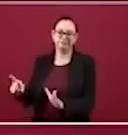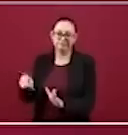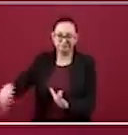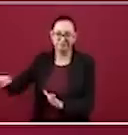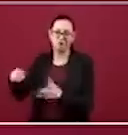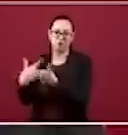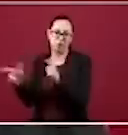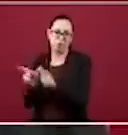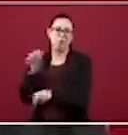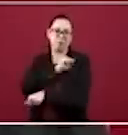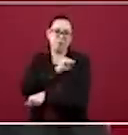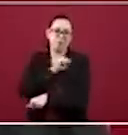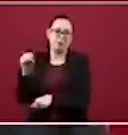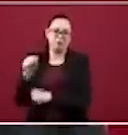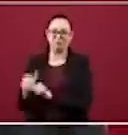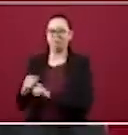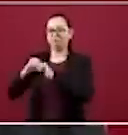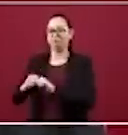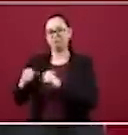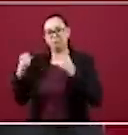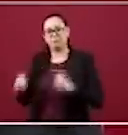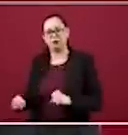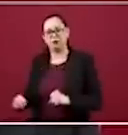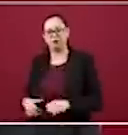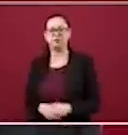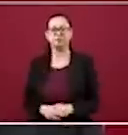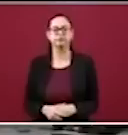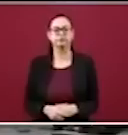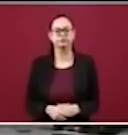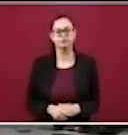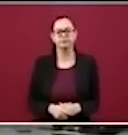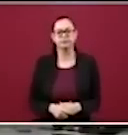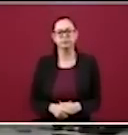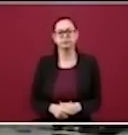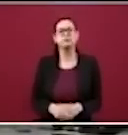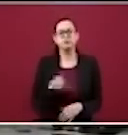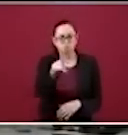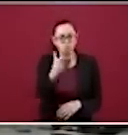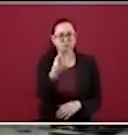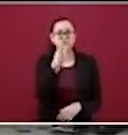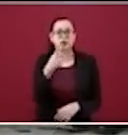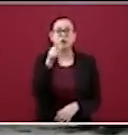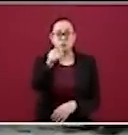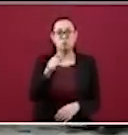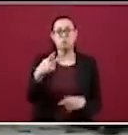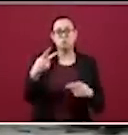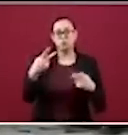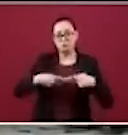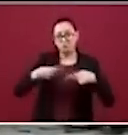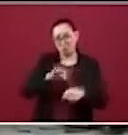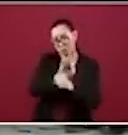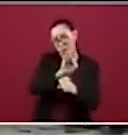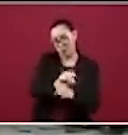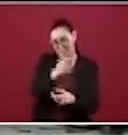las bandas. Eso no. Pero usted, por ejemplo, ha dicho que usted lo cuida a la gente, pero sí, en el caso de estos funcionarios la